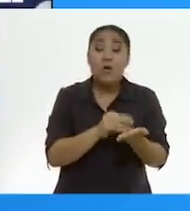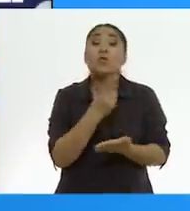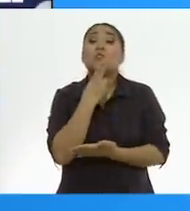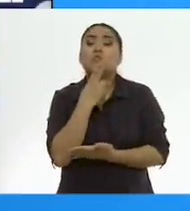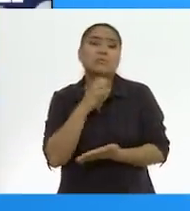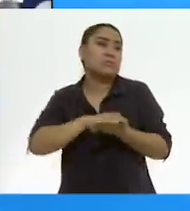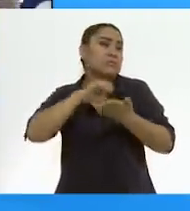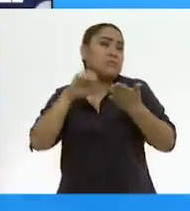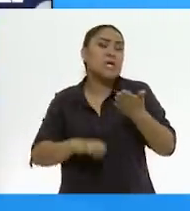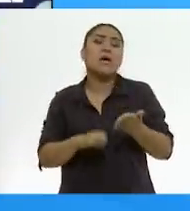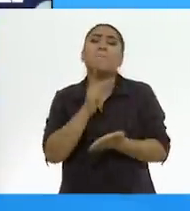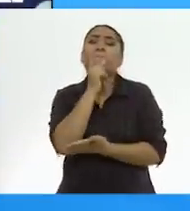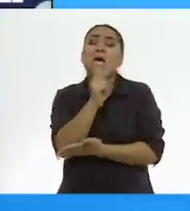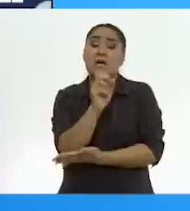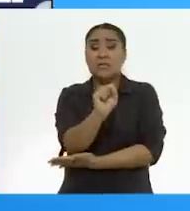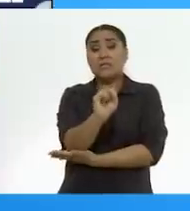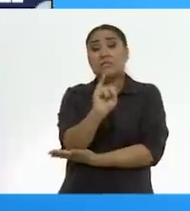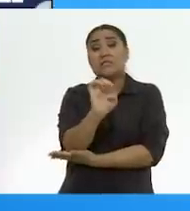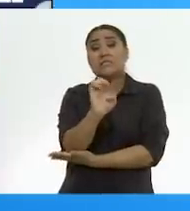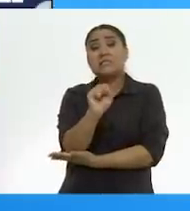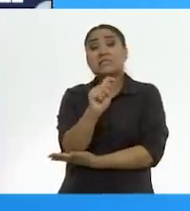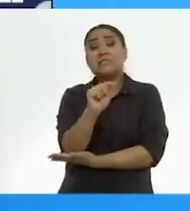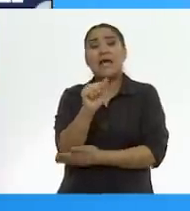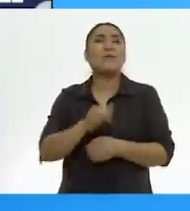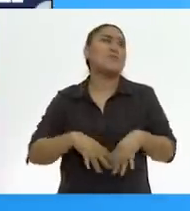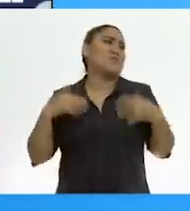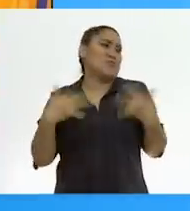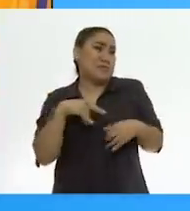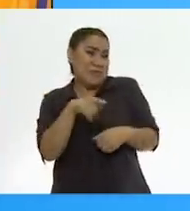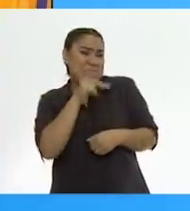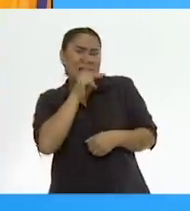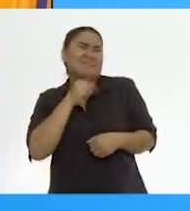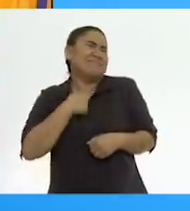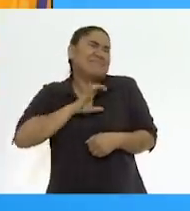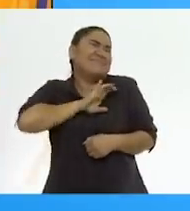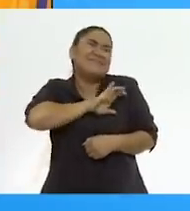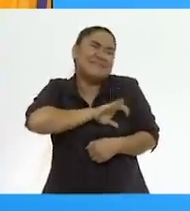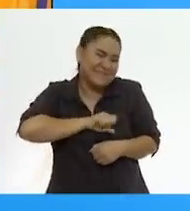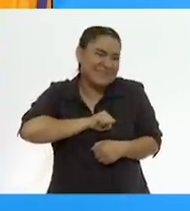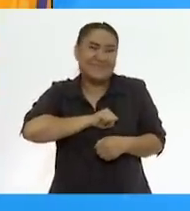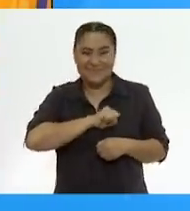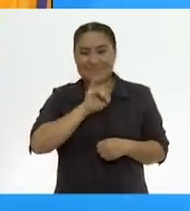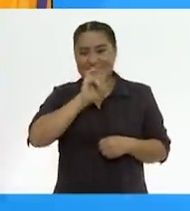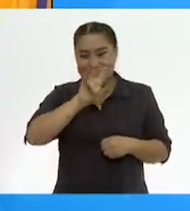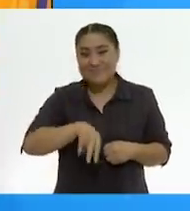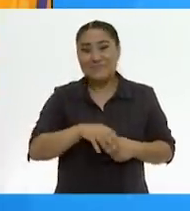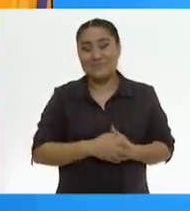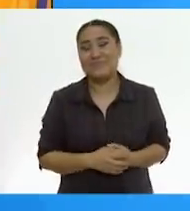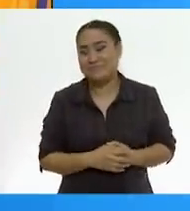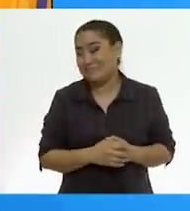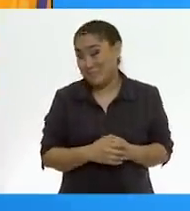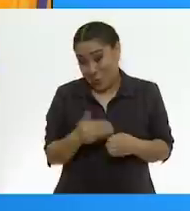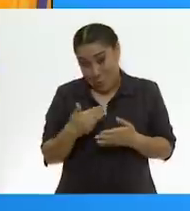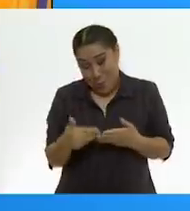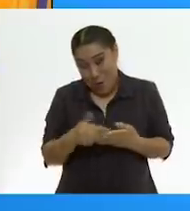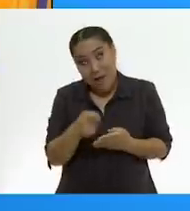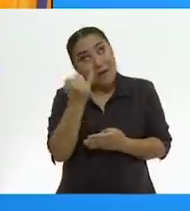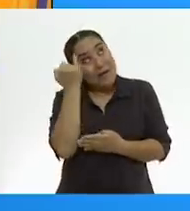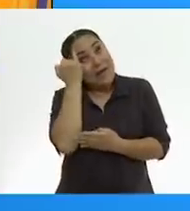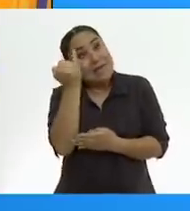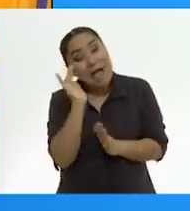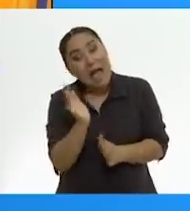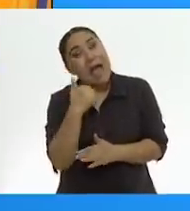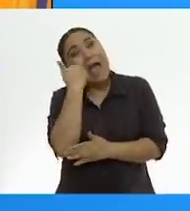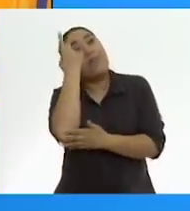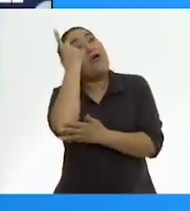palabra siesta. ¡Ay! Esa palabra me encanta. Ay, está tan temprano, ya está pensando en dormir.